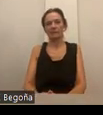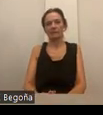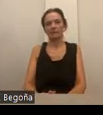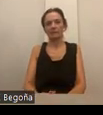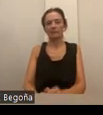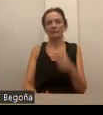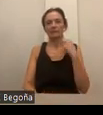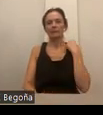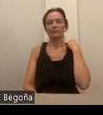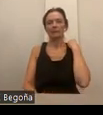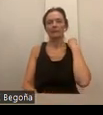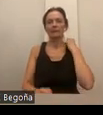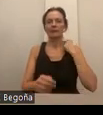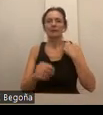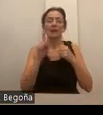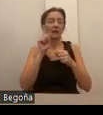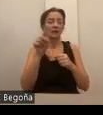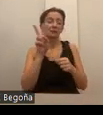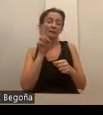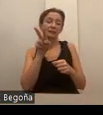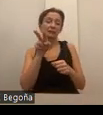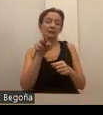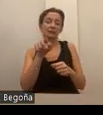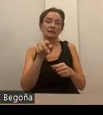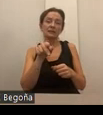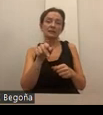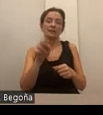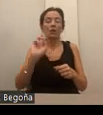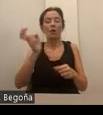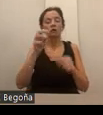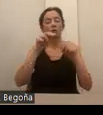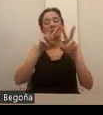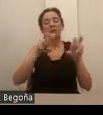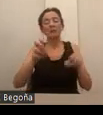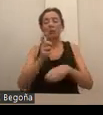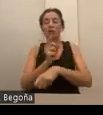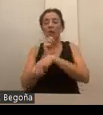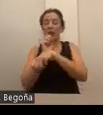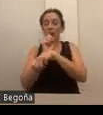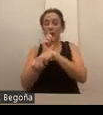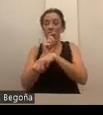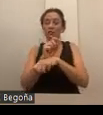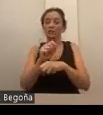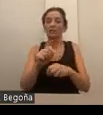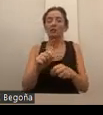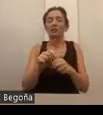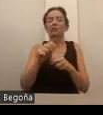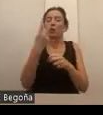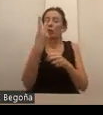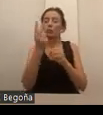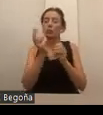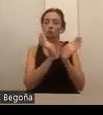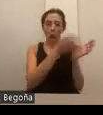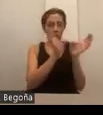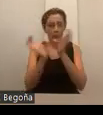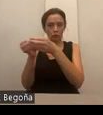Y aquí os presento un estudio con ratones, que lo que se hizo fue, se dividió en dos grupos y se le dio, a todos